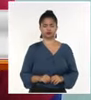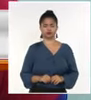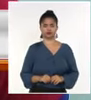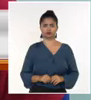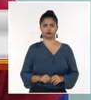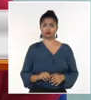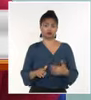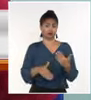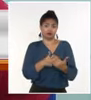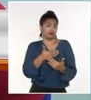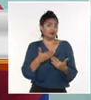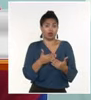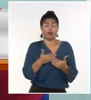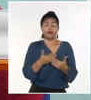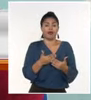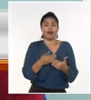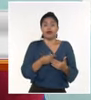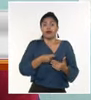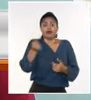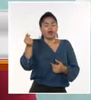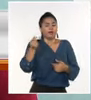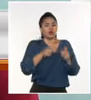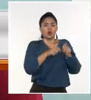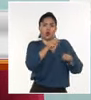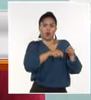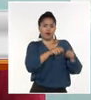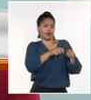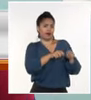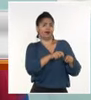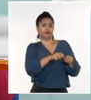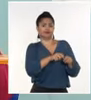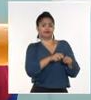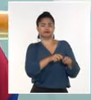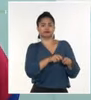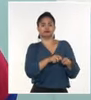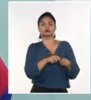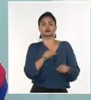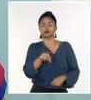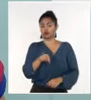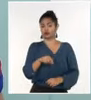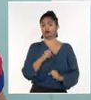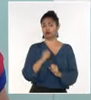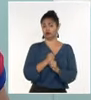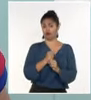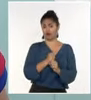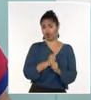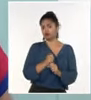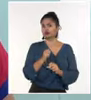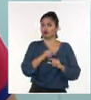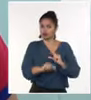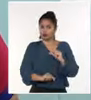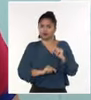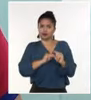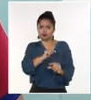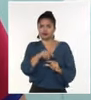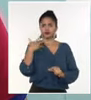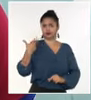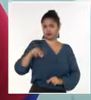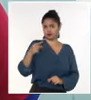que ser intervenida quirúrgicamente para darle solución a la lesión. Entonces estamos inmersos en la recuperación